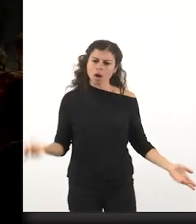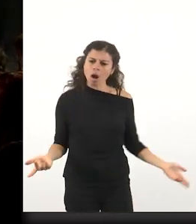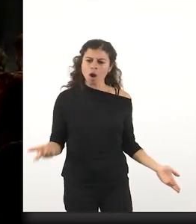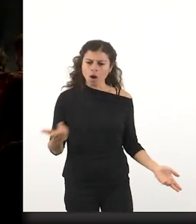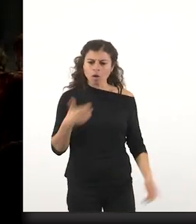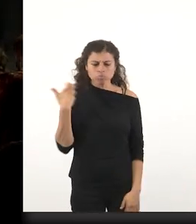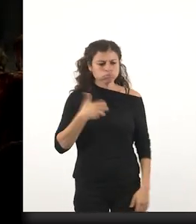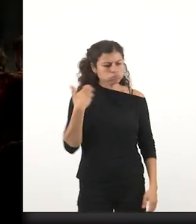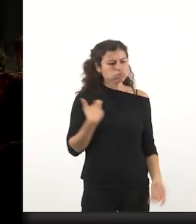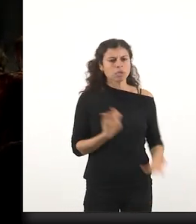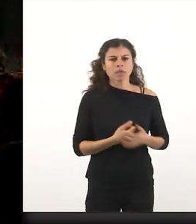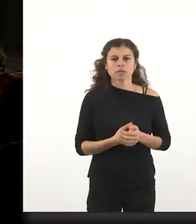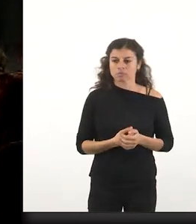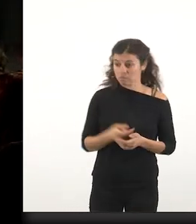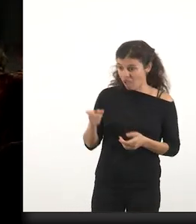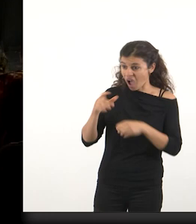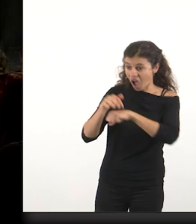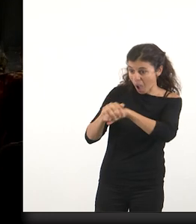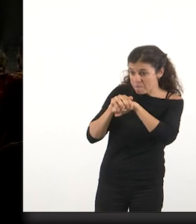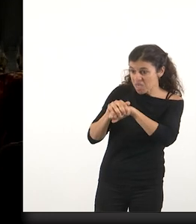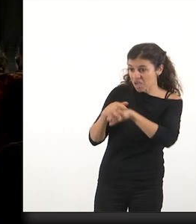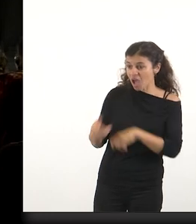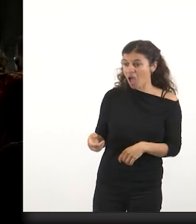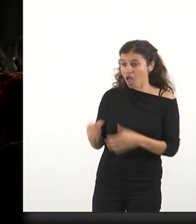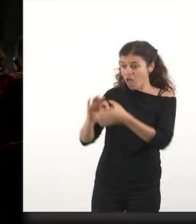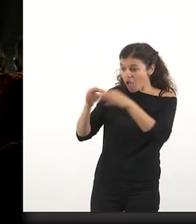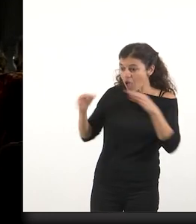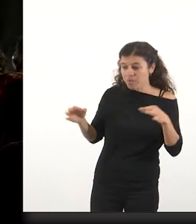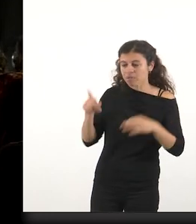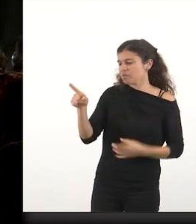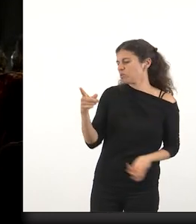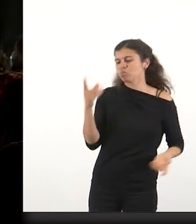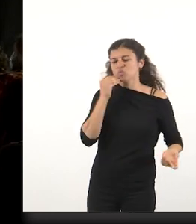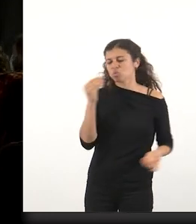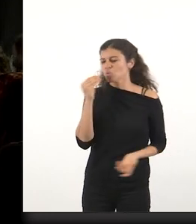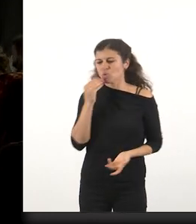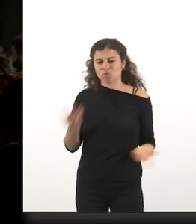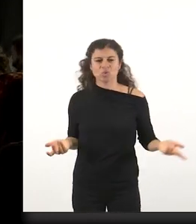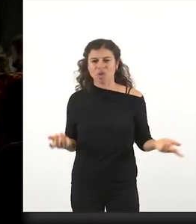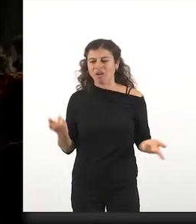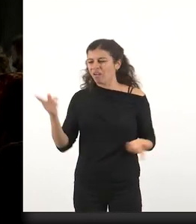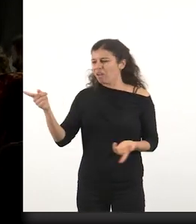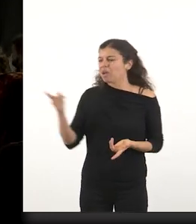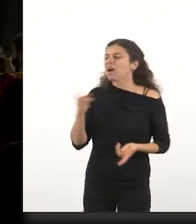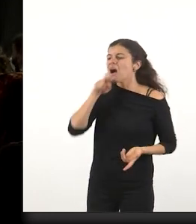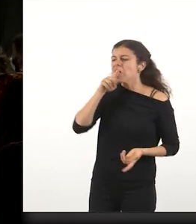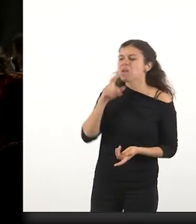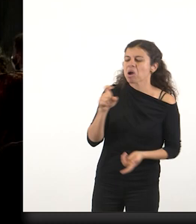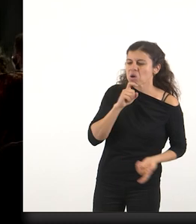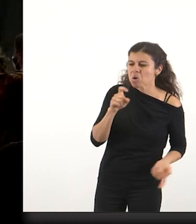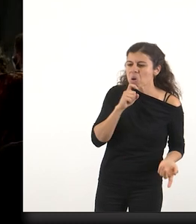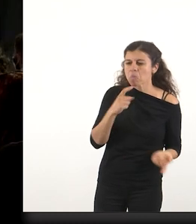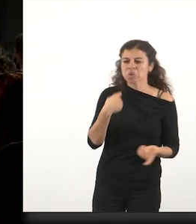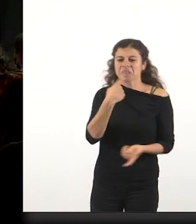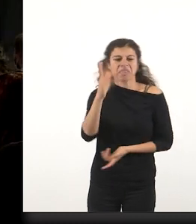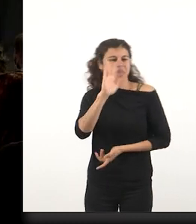cariño, amiga. Tú es que de buena eres tonta. Amigas son tías que te tiran chinas cuando te hablan, que se están yendo y no te dicen ni adiós